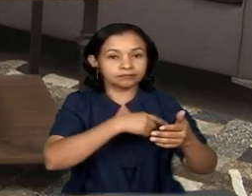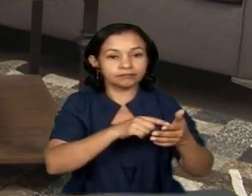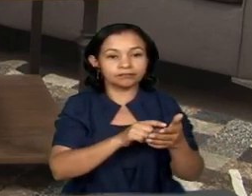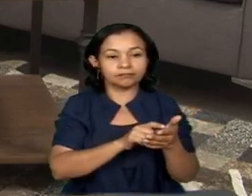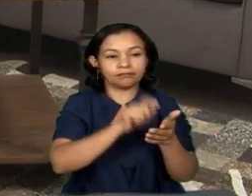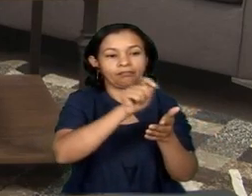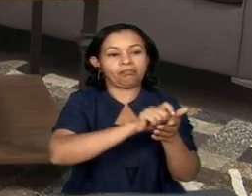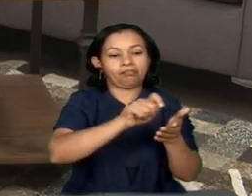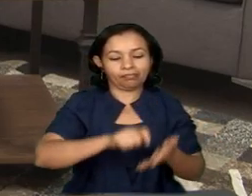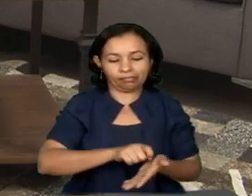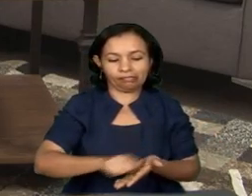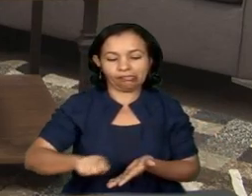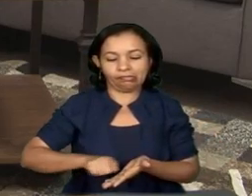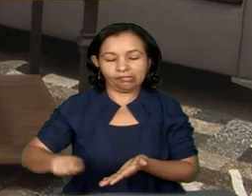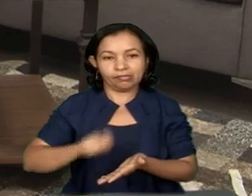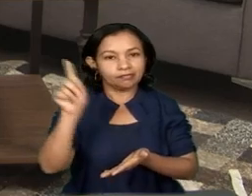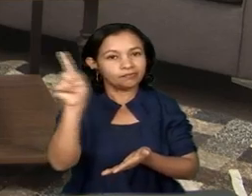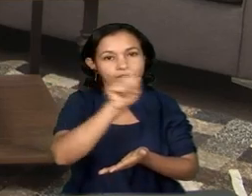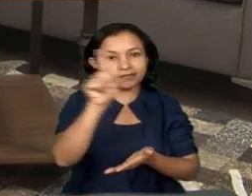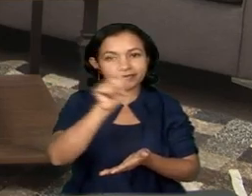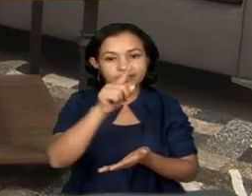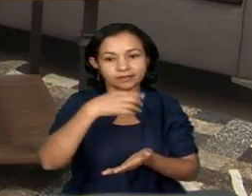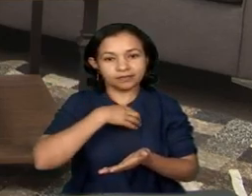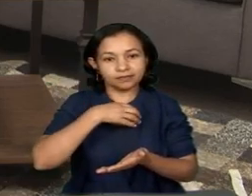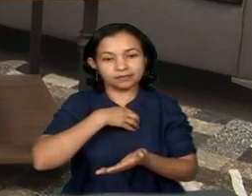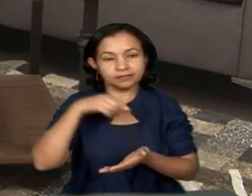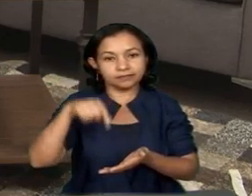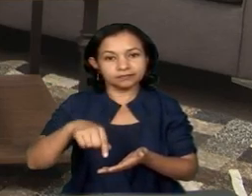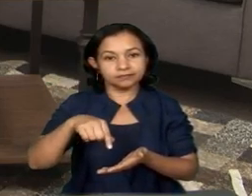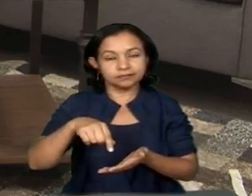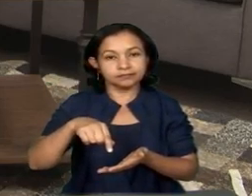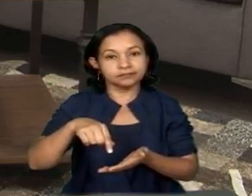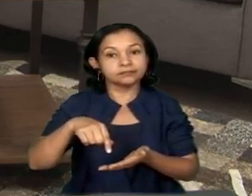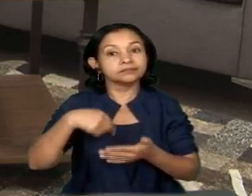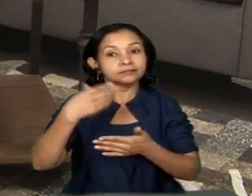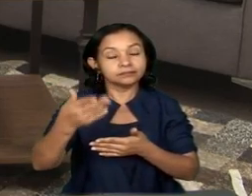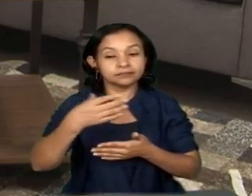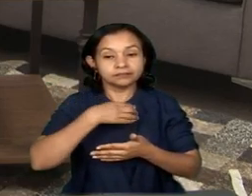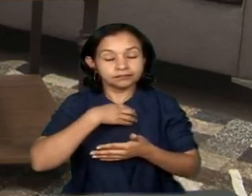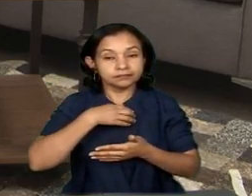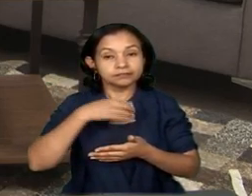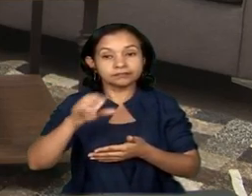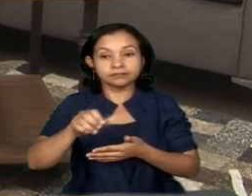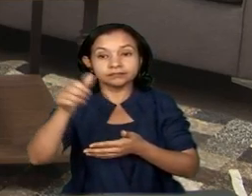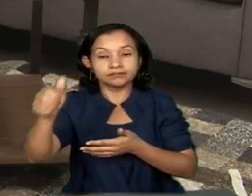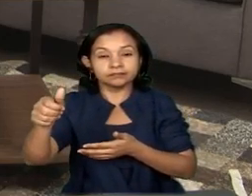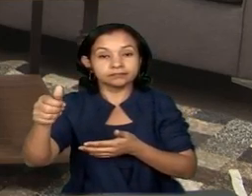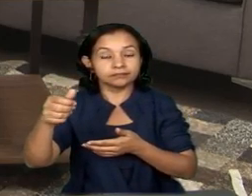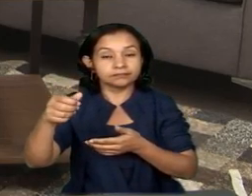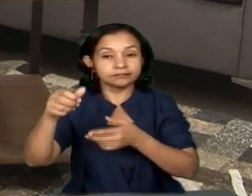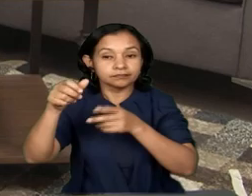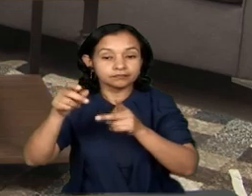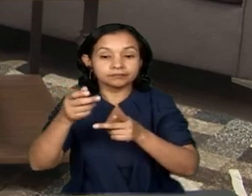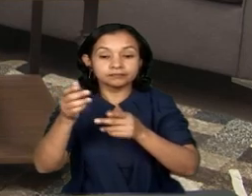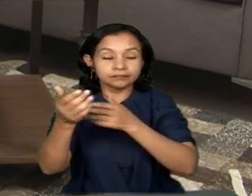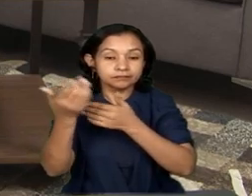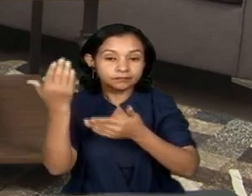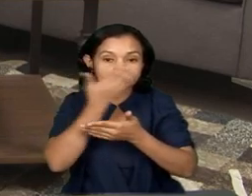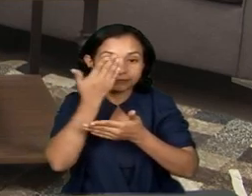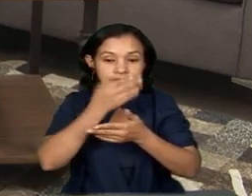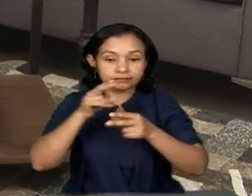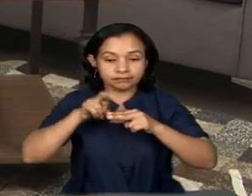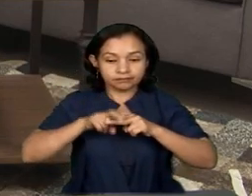vos no rayas la paleta de tu pupitre porque sabes que es un pupitre que estudio y que le pertenece también a otras generaciones de estudiantes, que